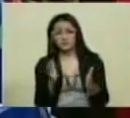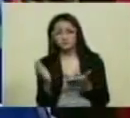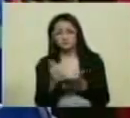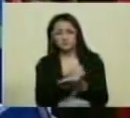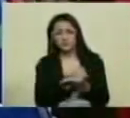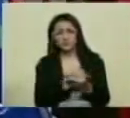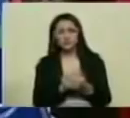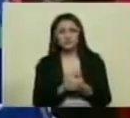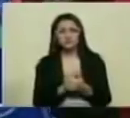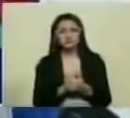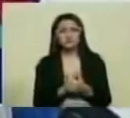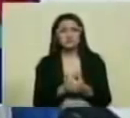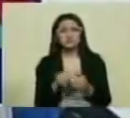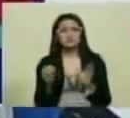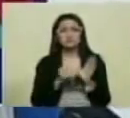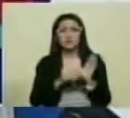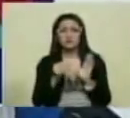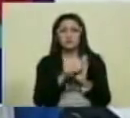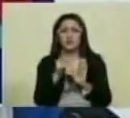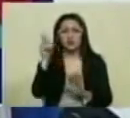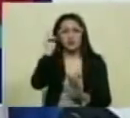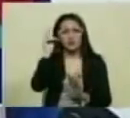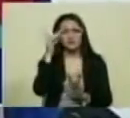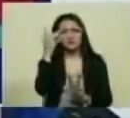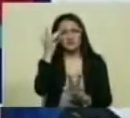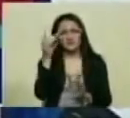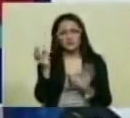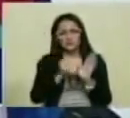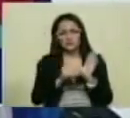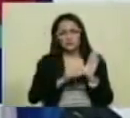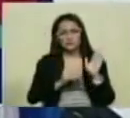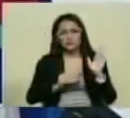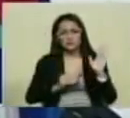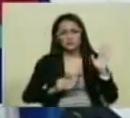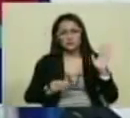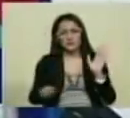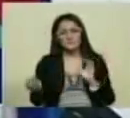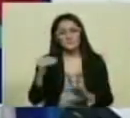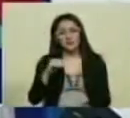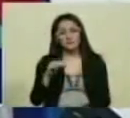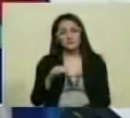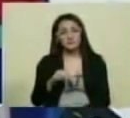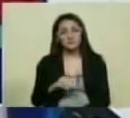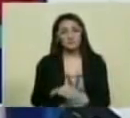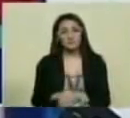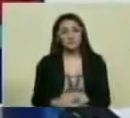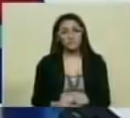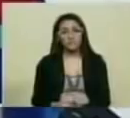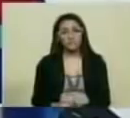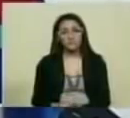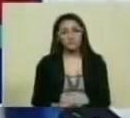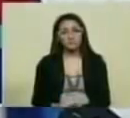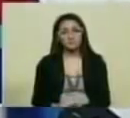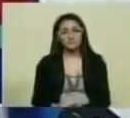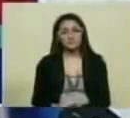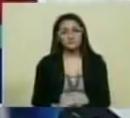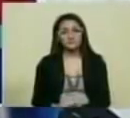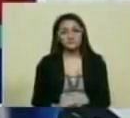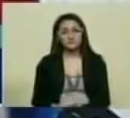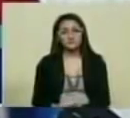de una serie de americanismos, indigenismos, africanismos y demás manifestaciones de nuestro universo sociocultural aún no